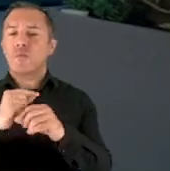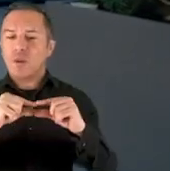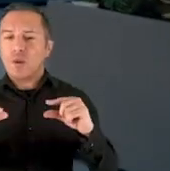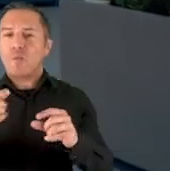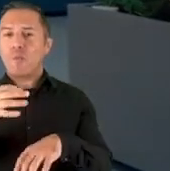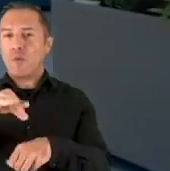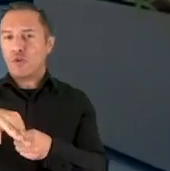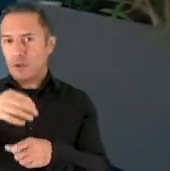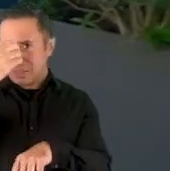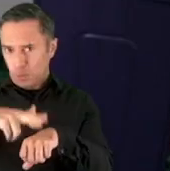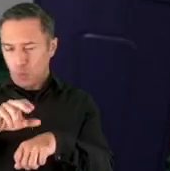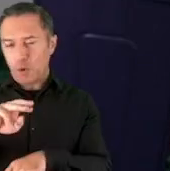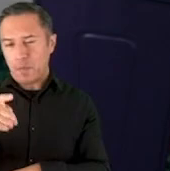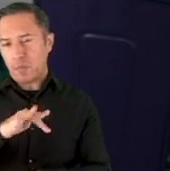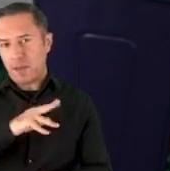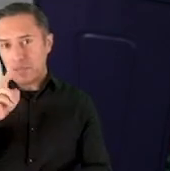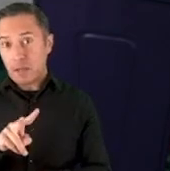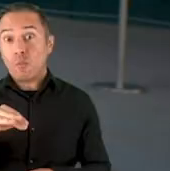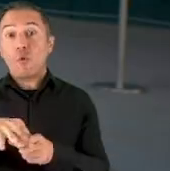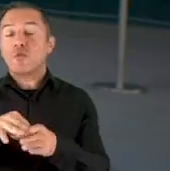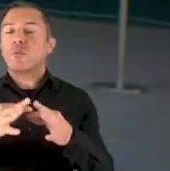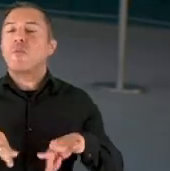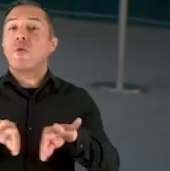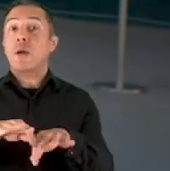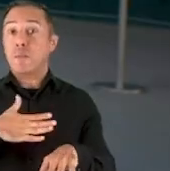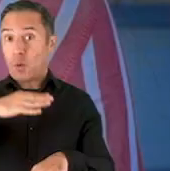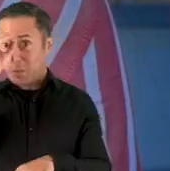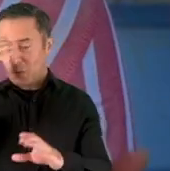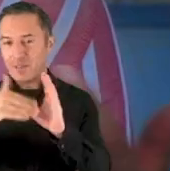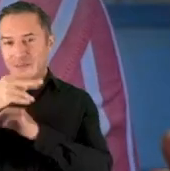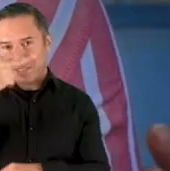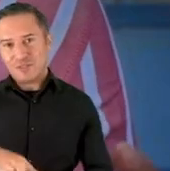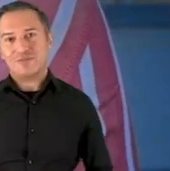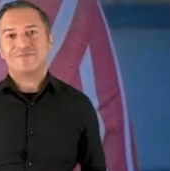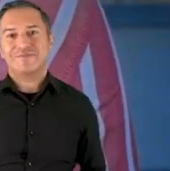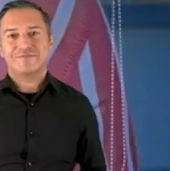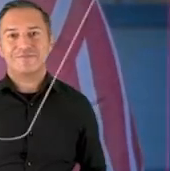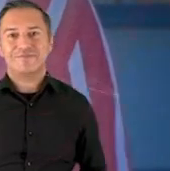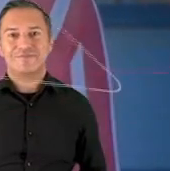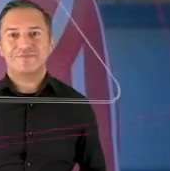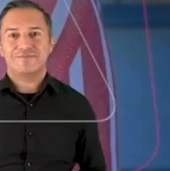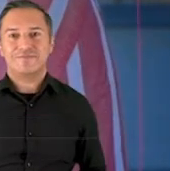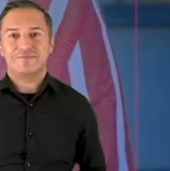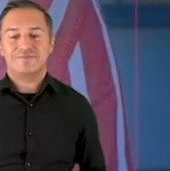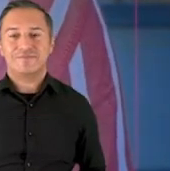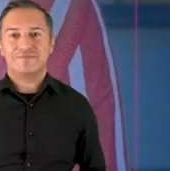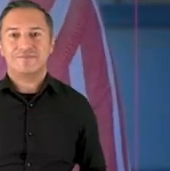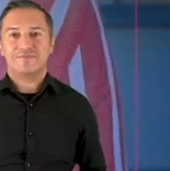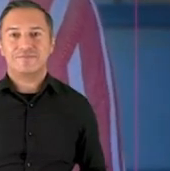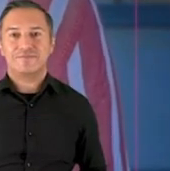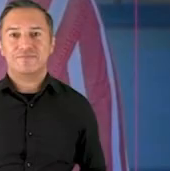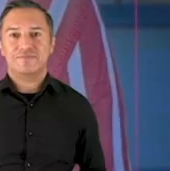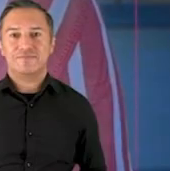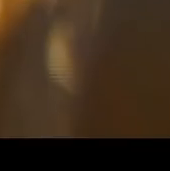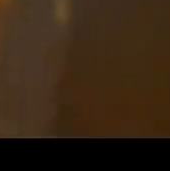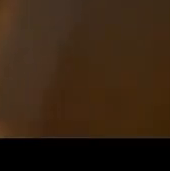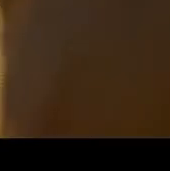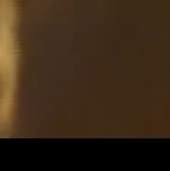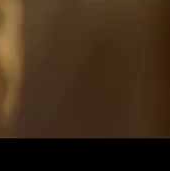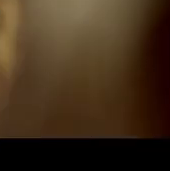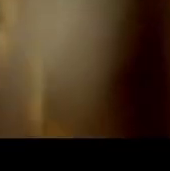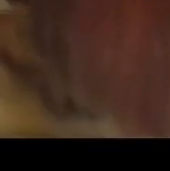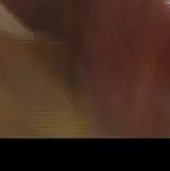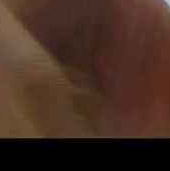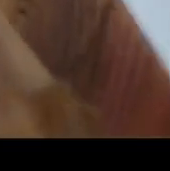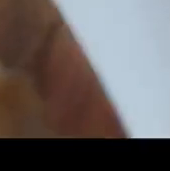votoextranjero.mx mi in es valioso porque Mi voto es mi voz en México la